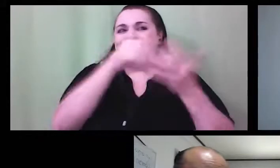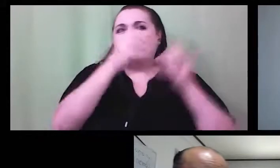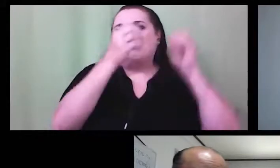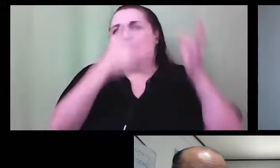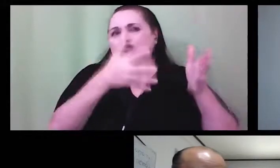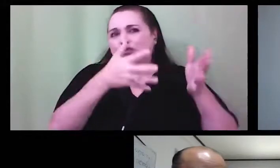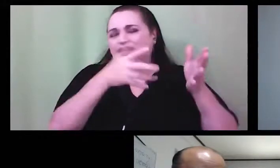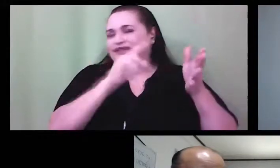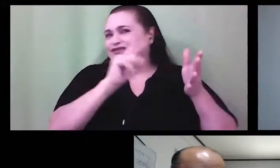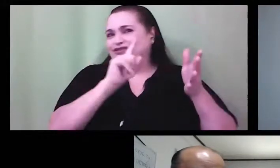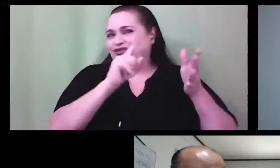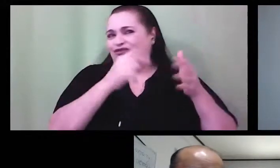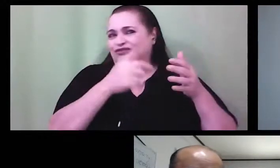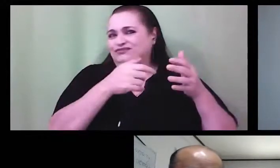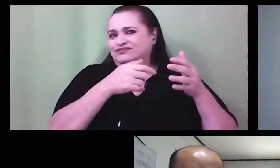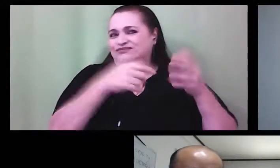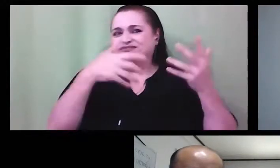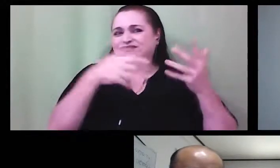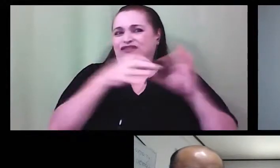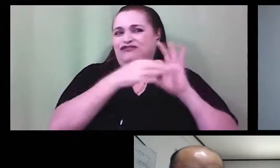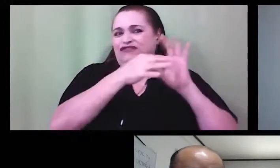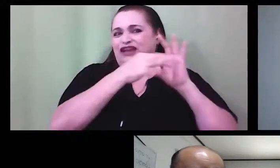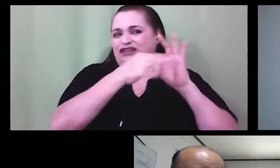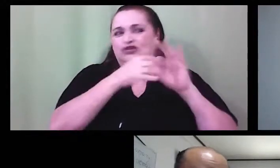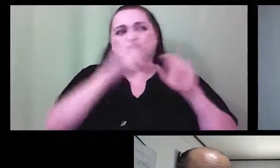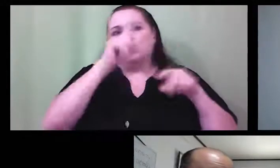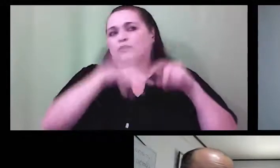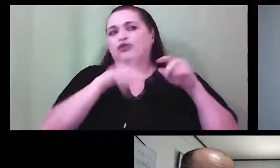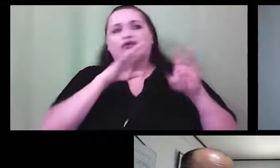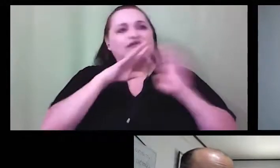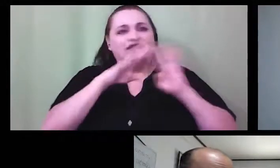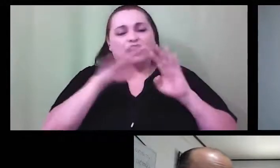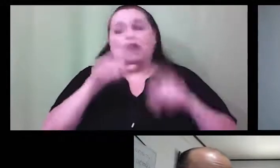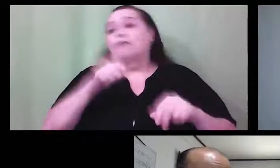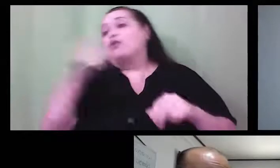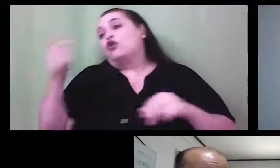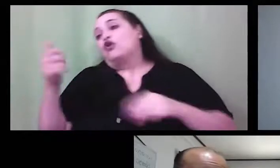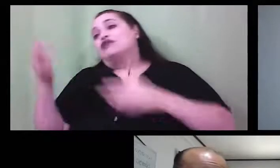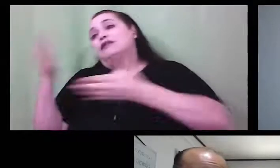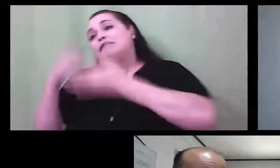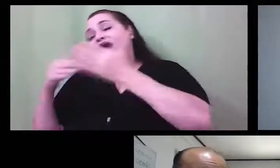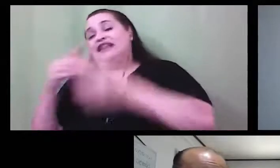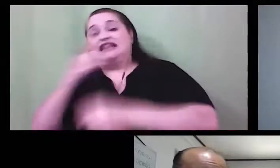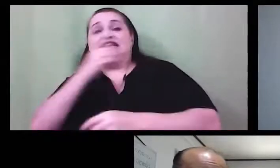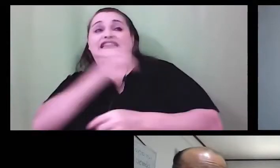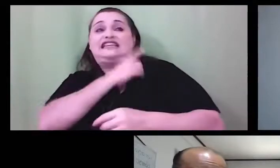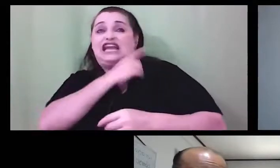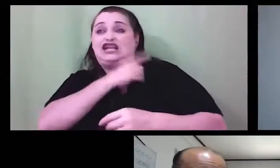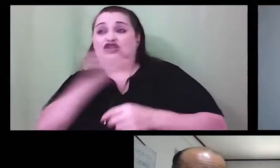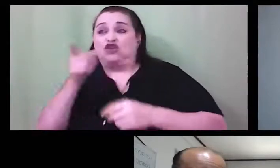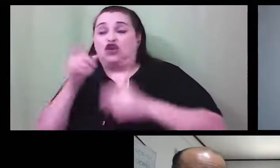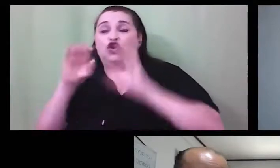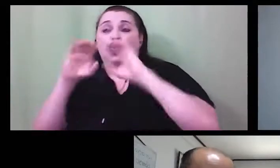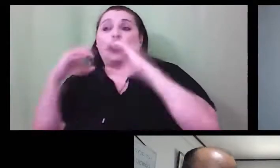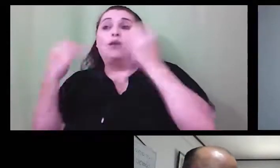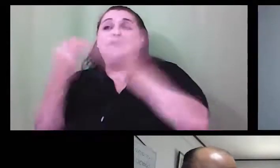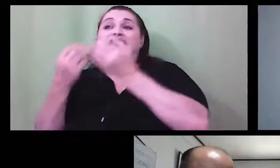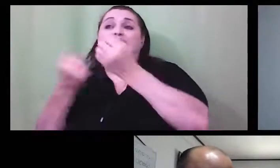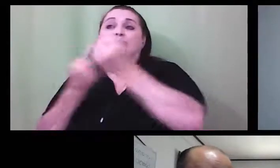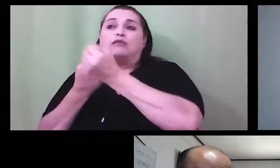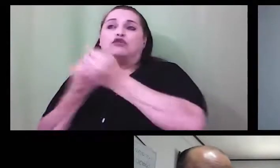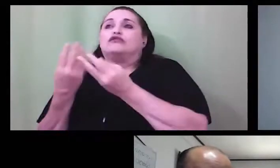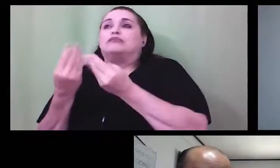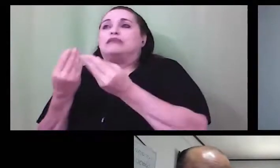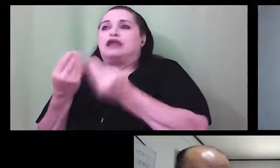entonces no ha podido hablar con ellos. Por otro lado, un comité de apoyo que le tiene miedo